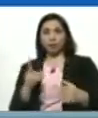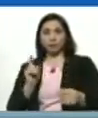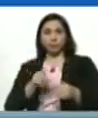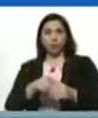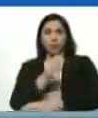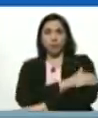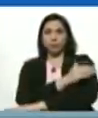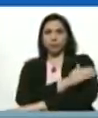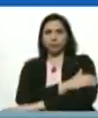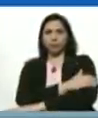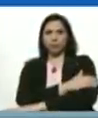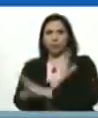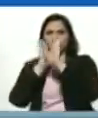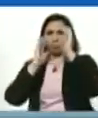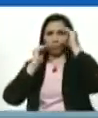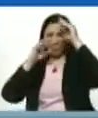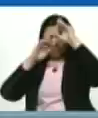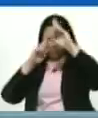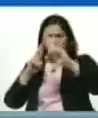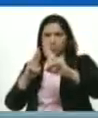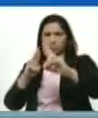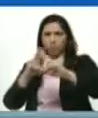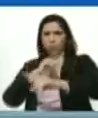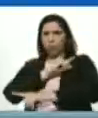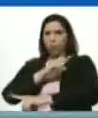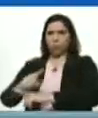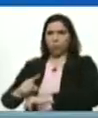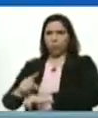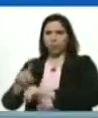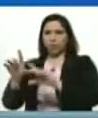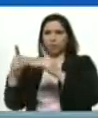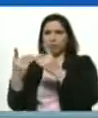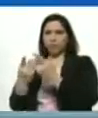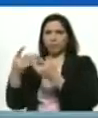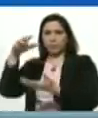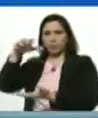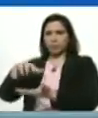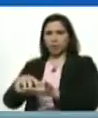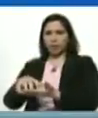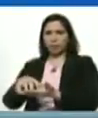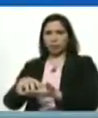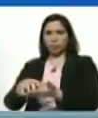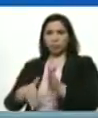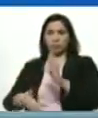oposición acató la orden del departamento de estado y se retiraron